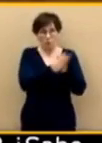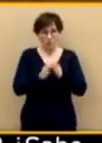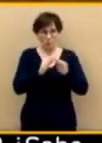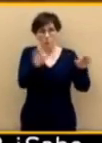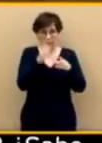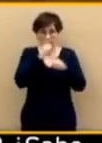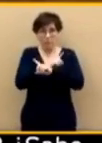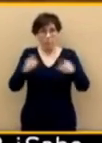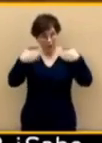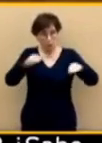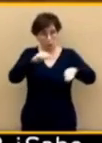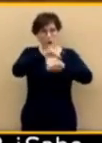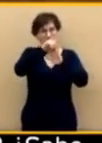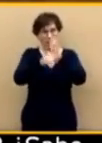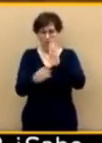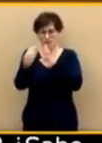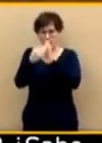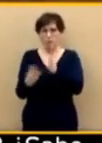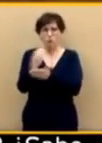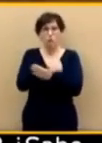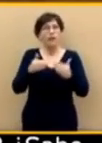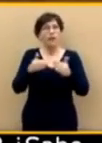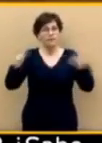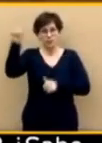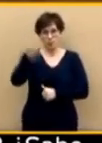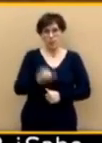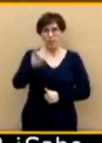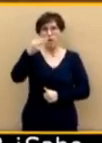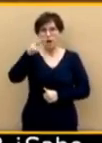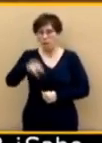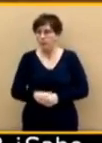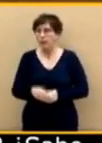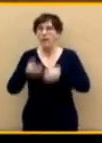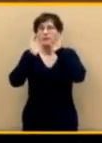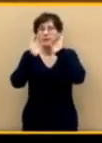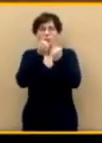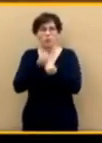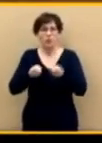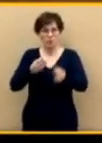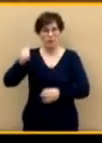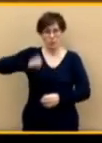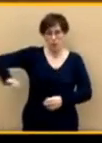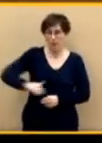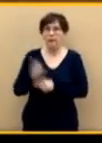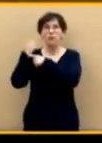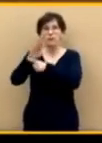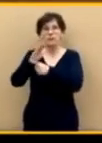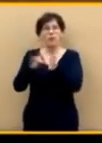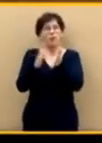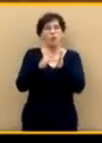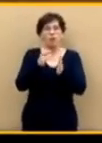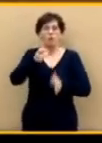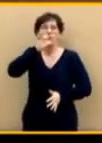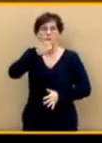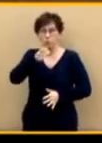de todo. Estreno de la película Adú, desayuno informativo de la señora Lastra, presentación de una colección de discursos de la líder del